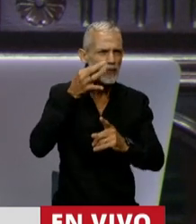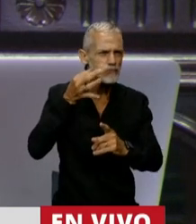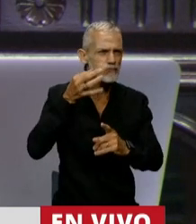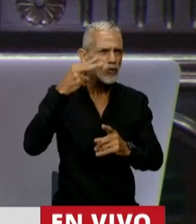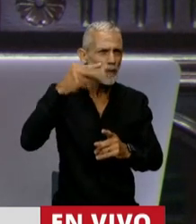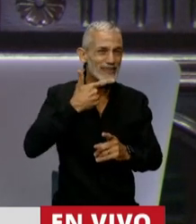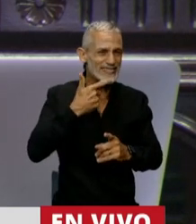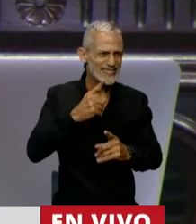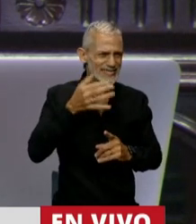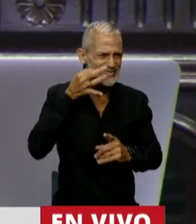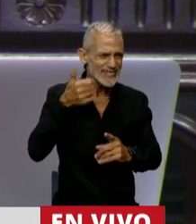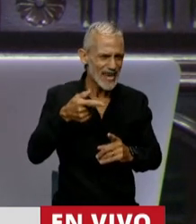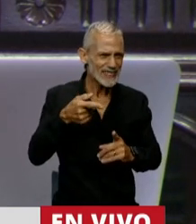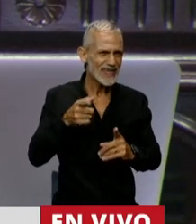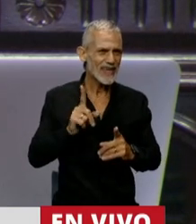2017,